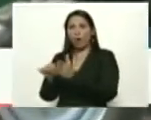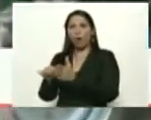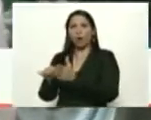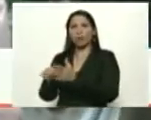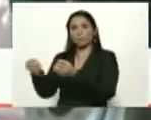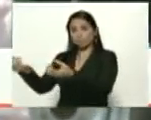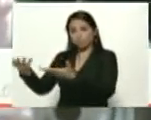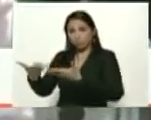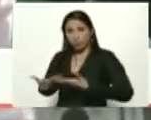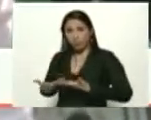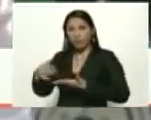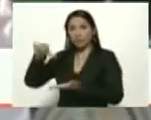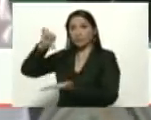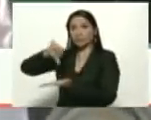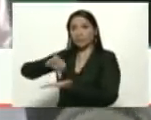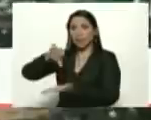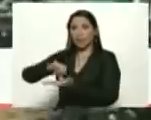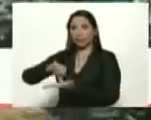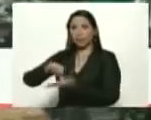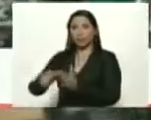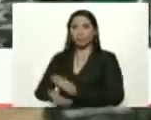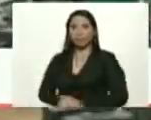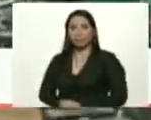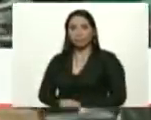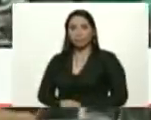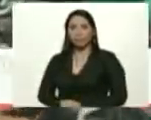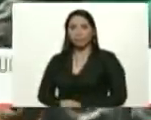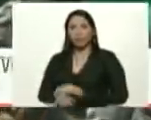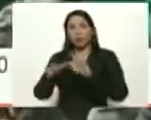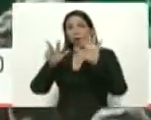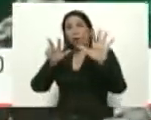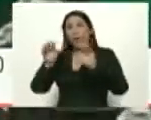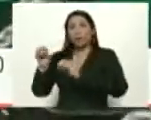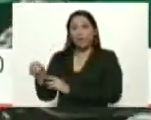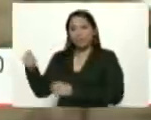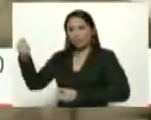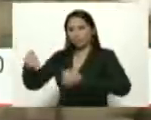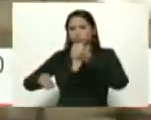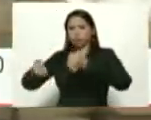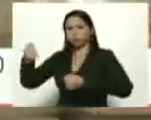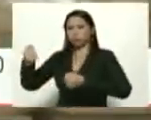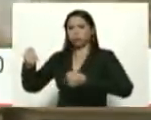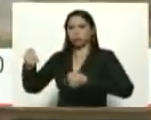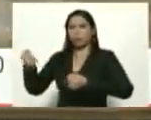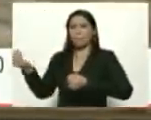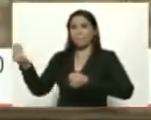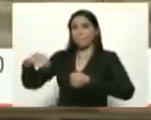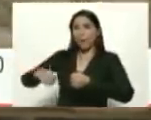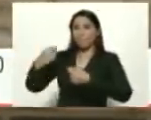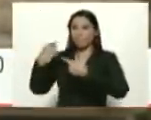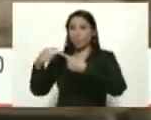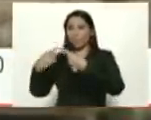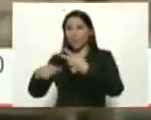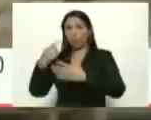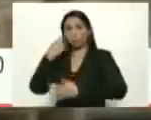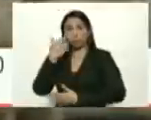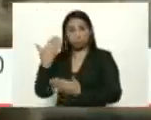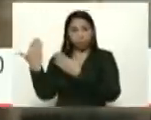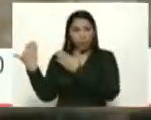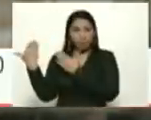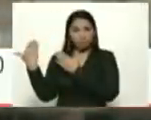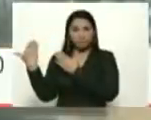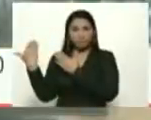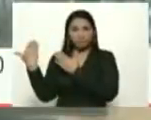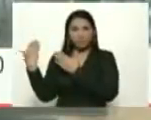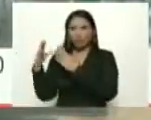llegando para el centro occidente 80 tractores, más insumos que podemos ver al fondo de las cámaras,